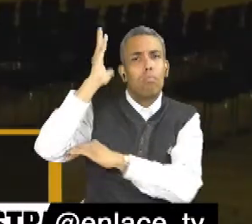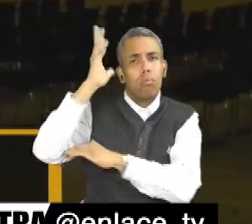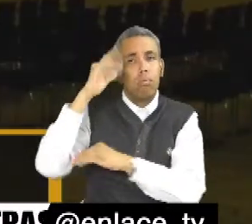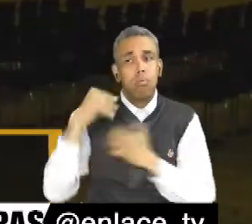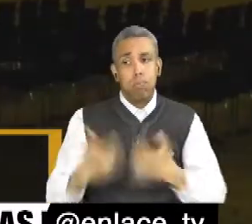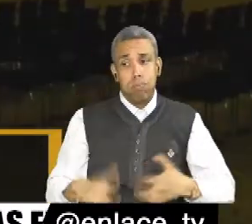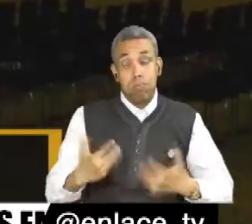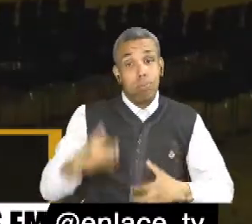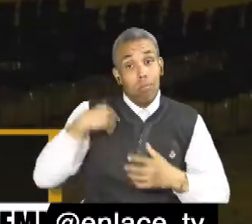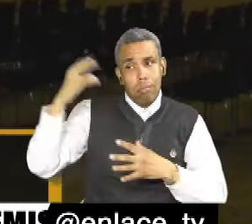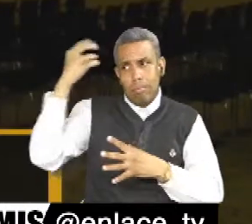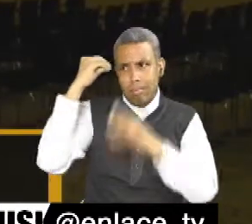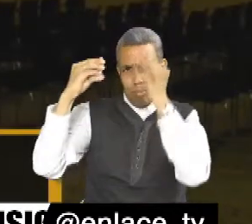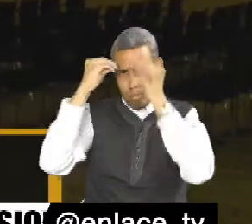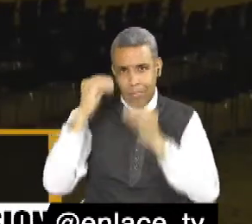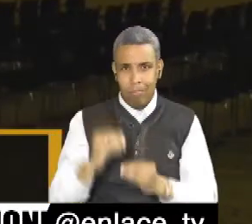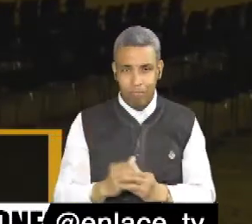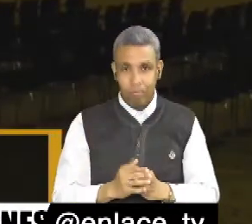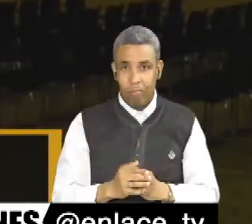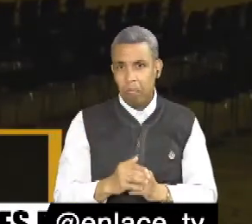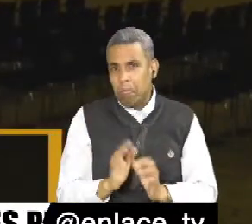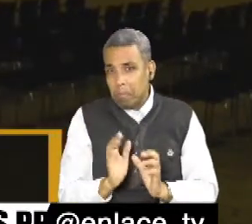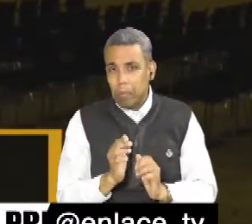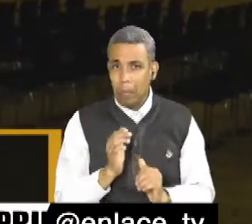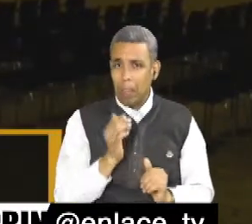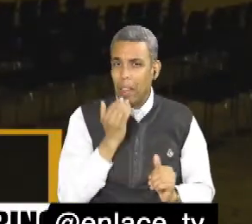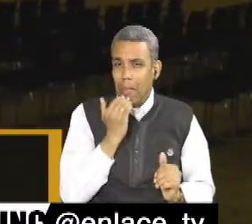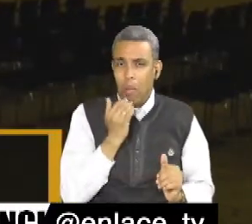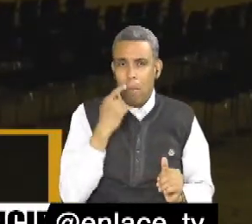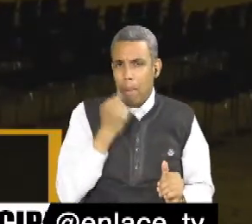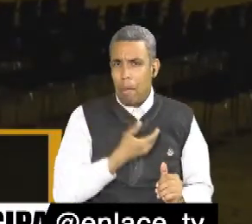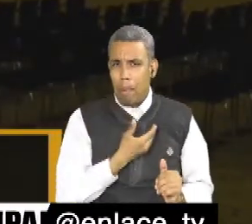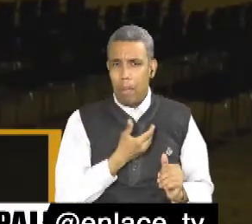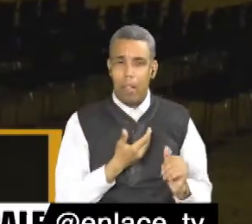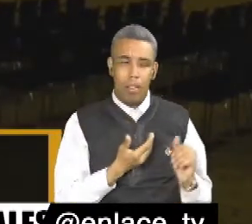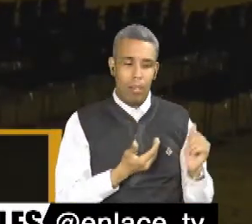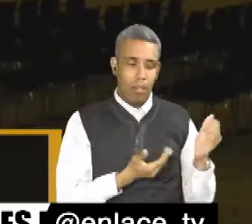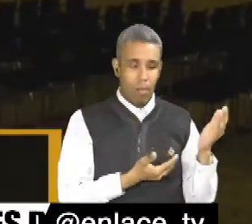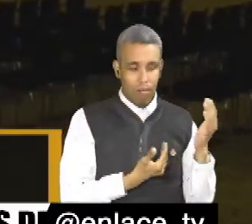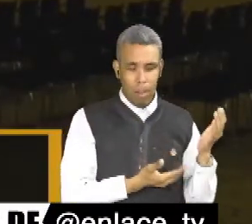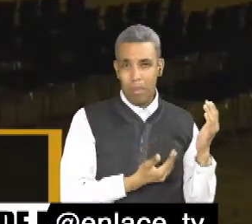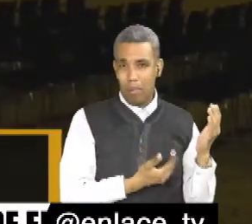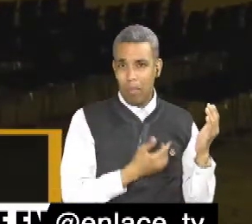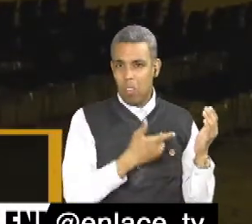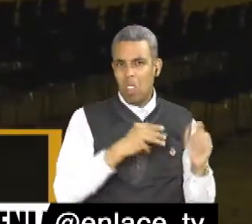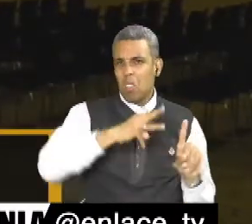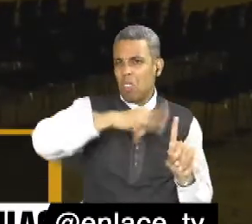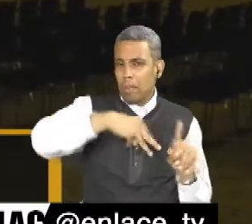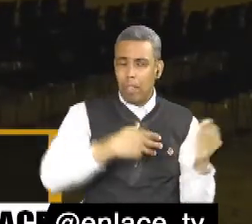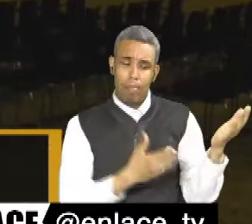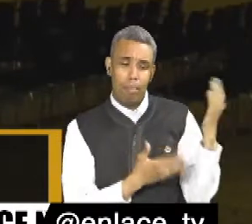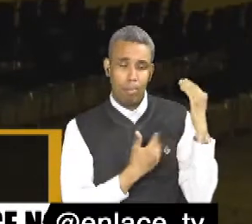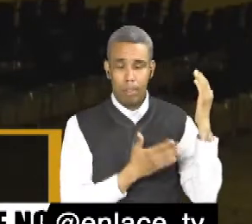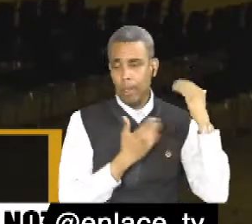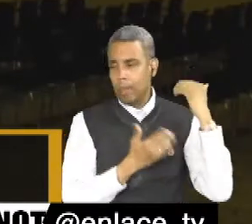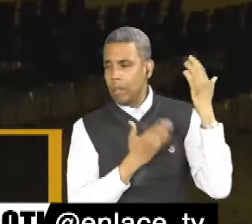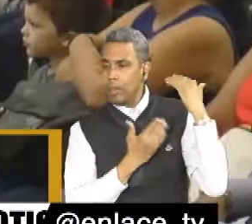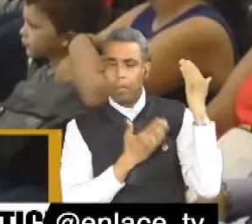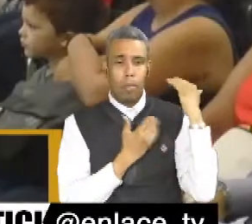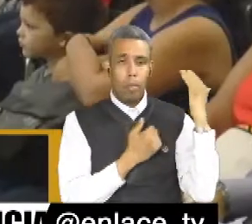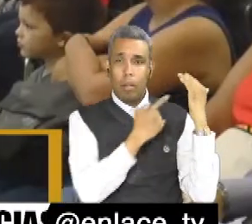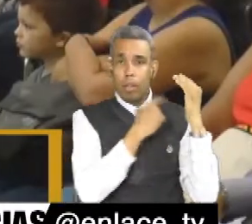siempre. Uno puede malcriar a un niño a los 3 meses. Si usted acostumbra a su hijo a mecerlo, a caminarlo,